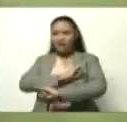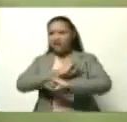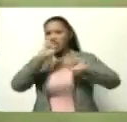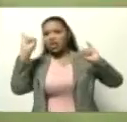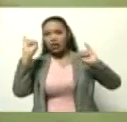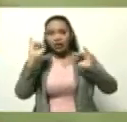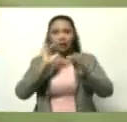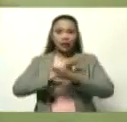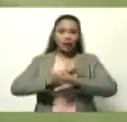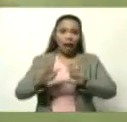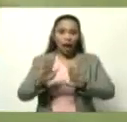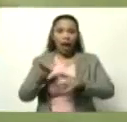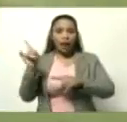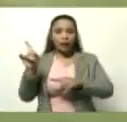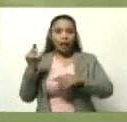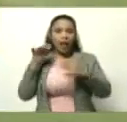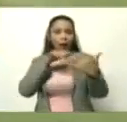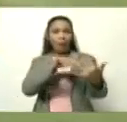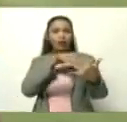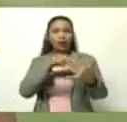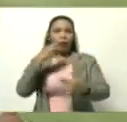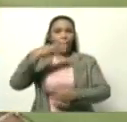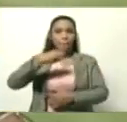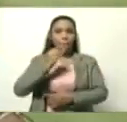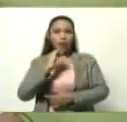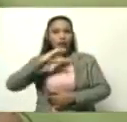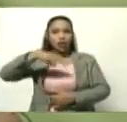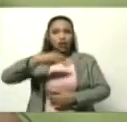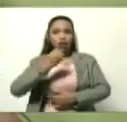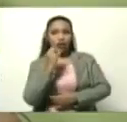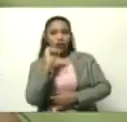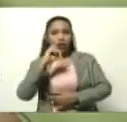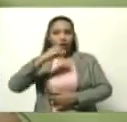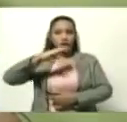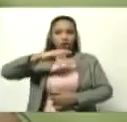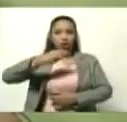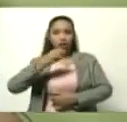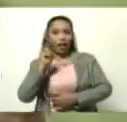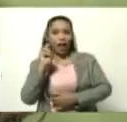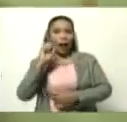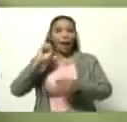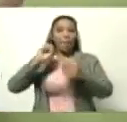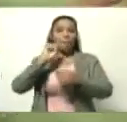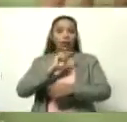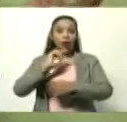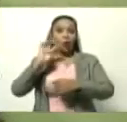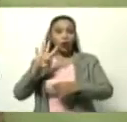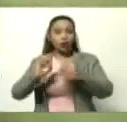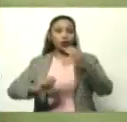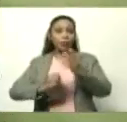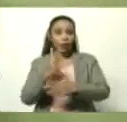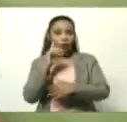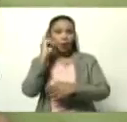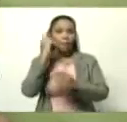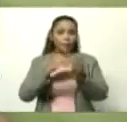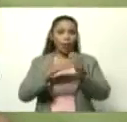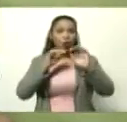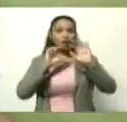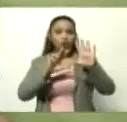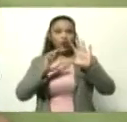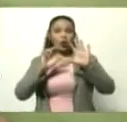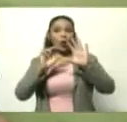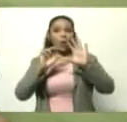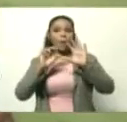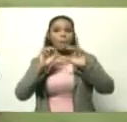culmina justamente con la batalla de pichincha del 24 de mayo de 1822 en la que pues se